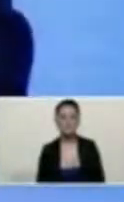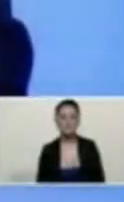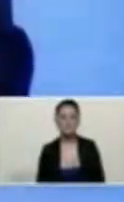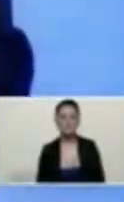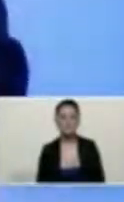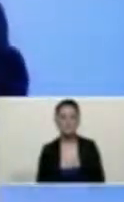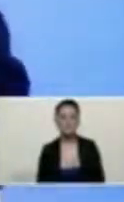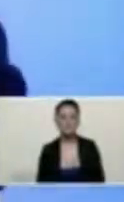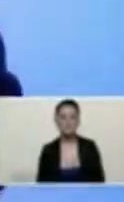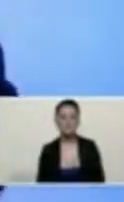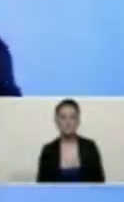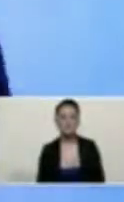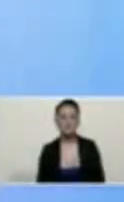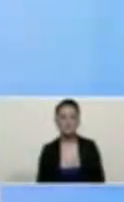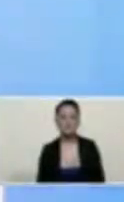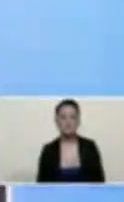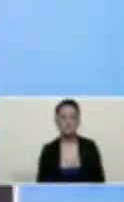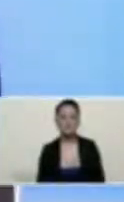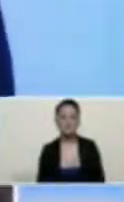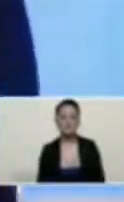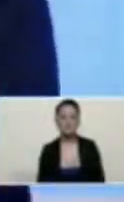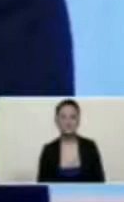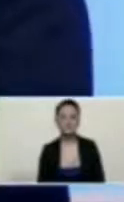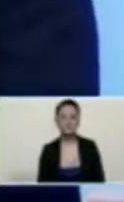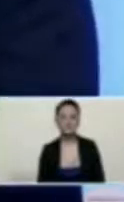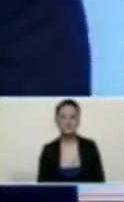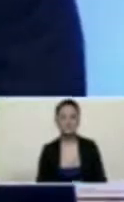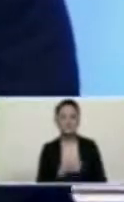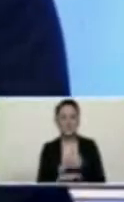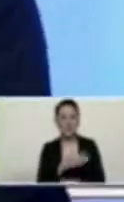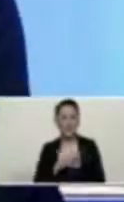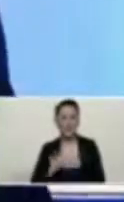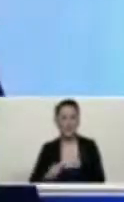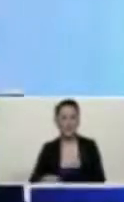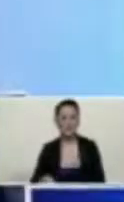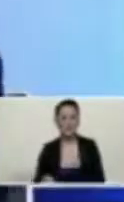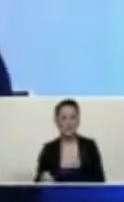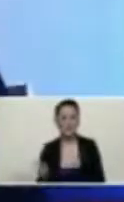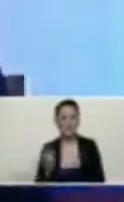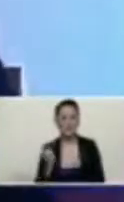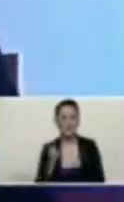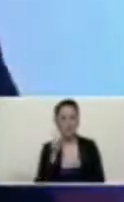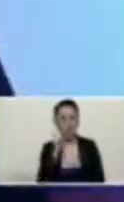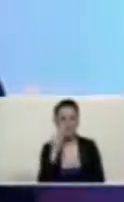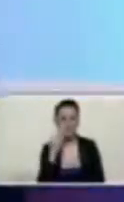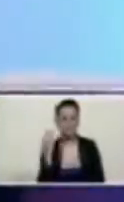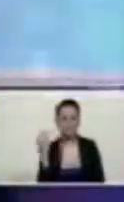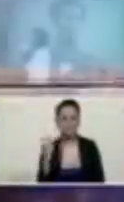A su autoridad como presidente de la República.